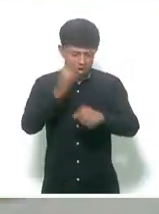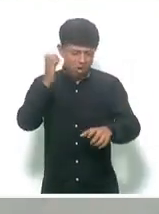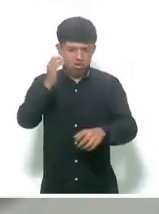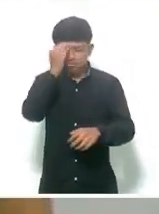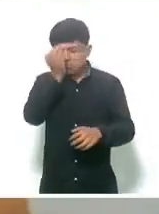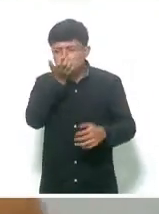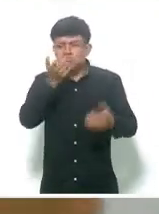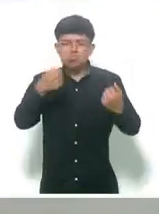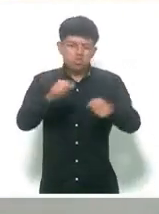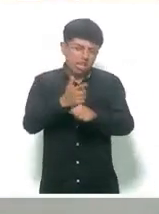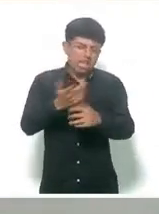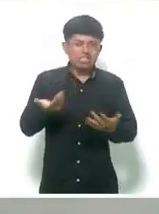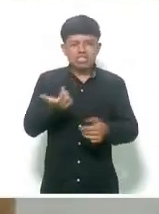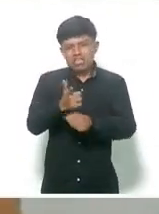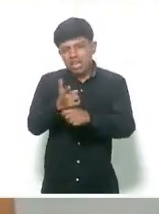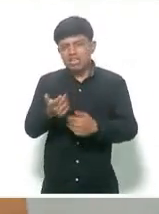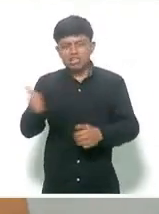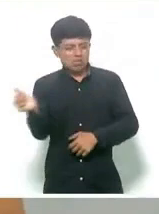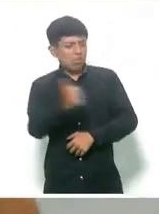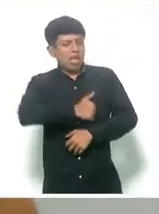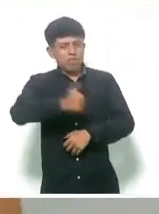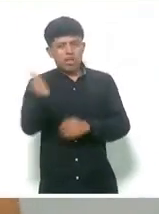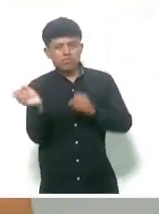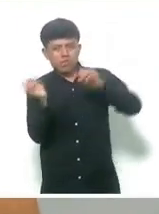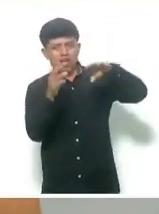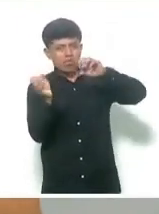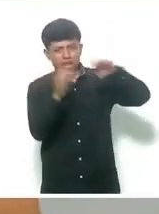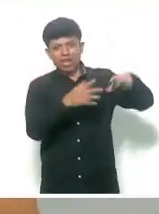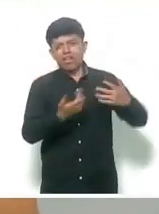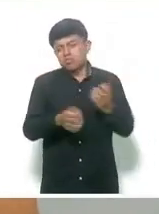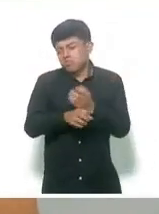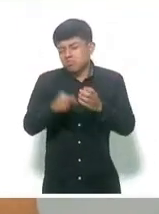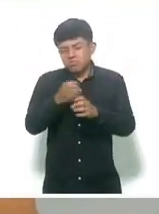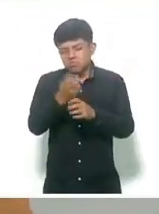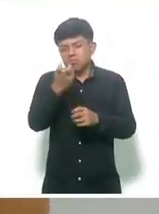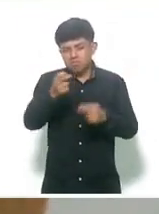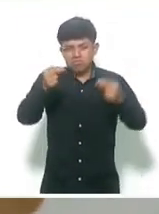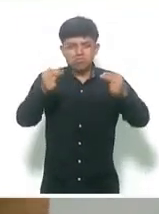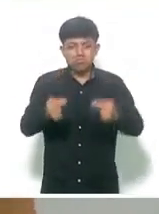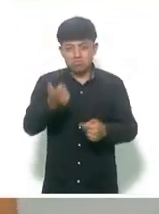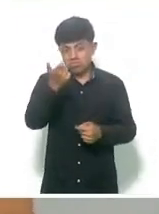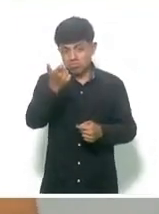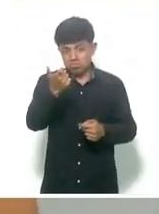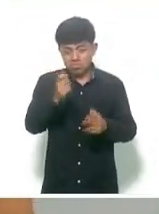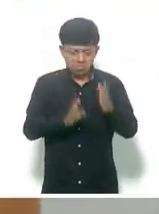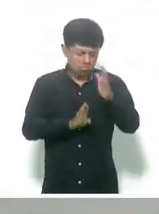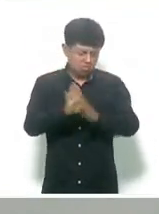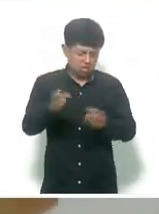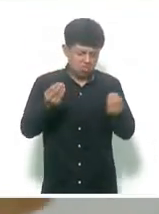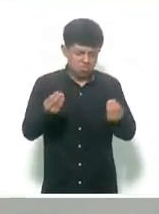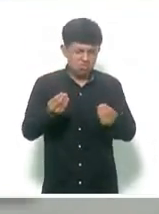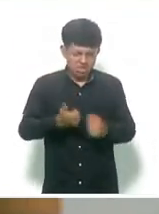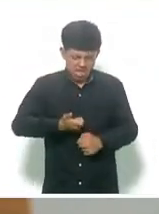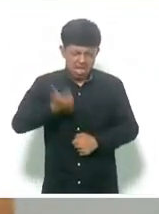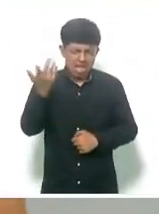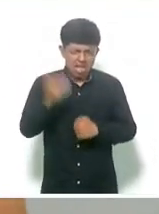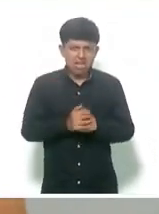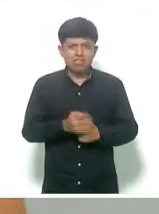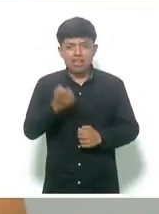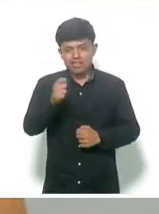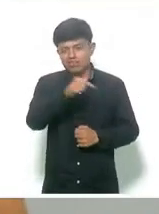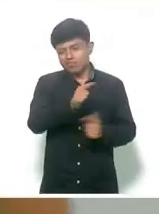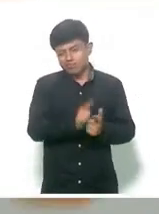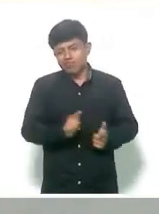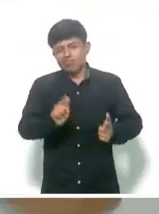los taxis mototaxis estarlos moviendo de un lugar a otro son eh Son cantidades de efectivos muy fuertes qu es lo que busca la delincuencia